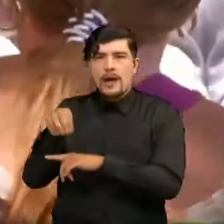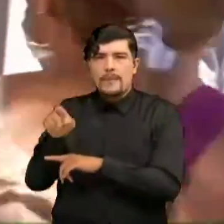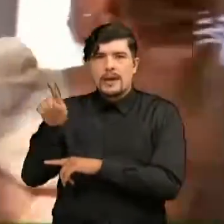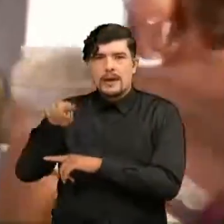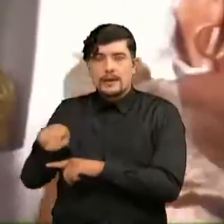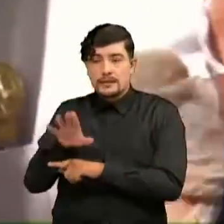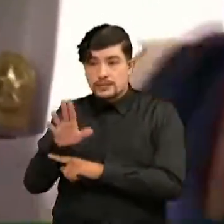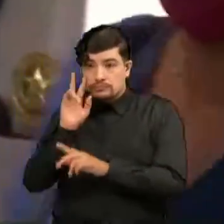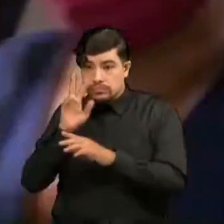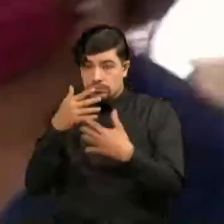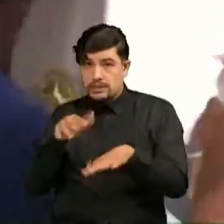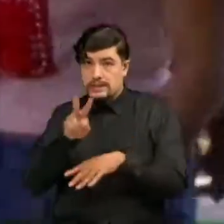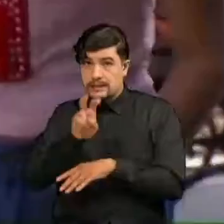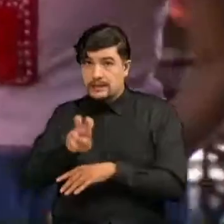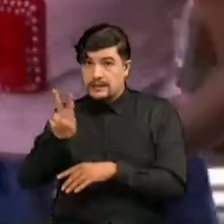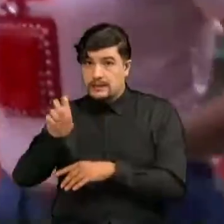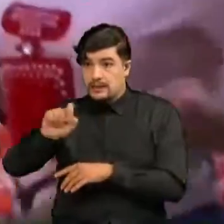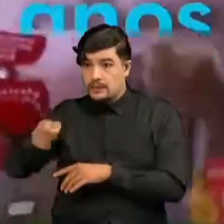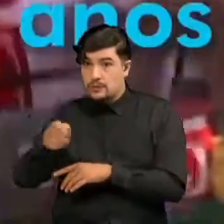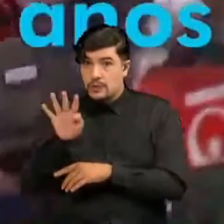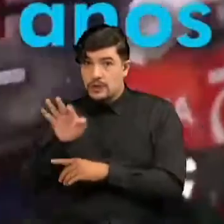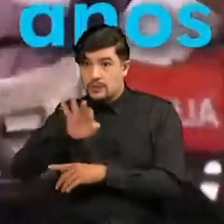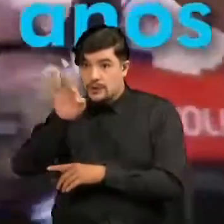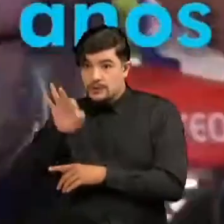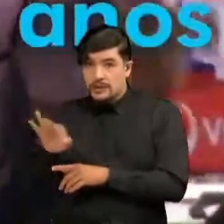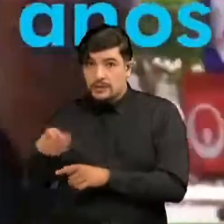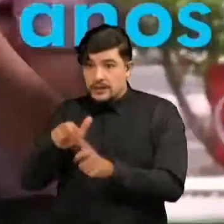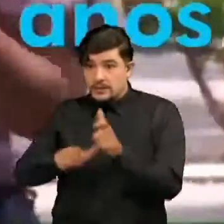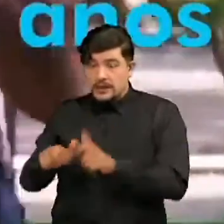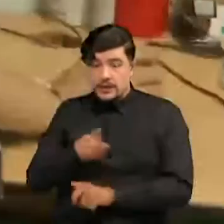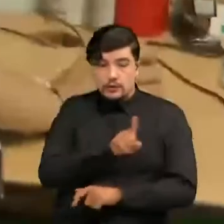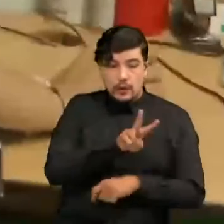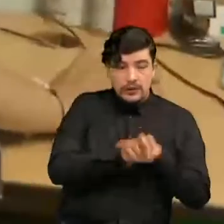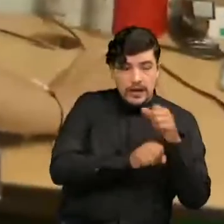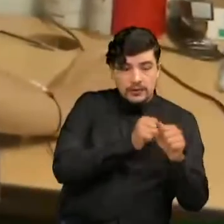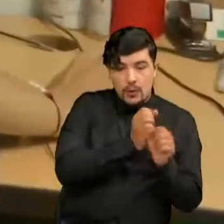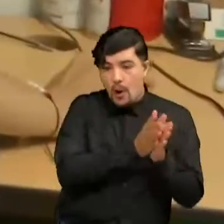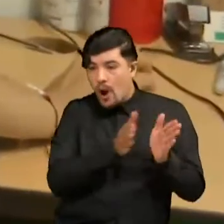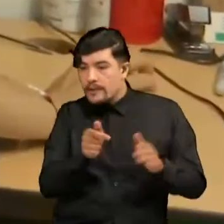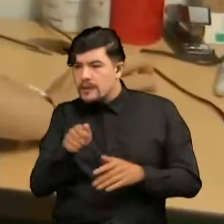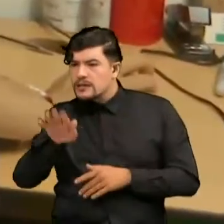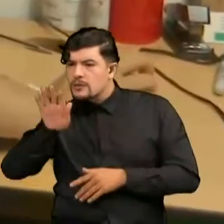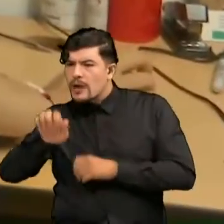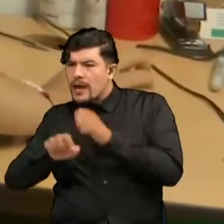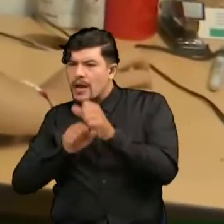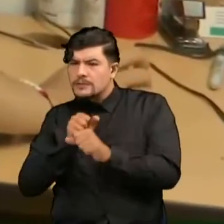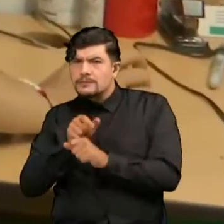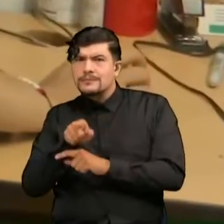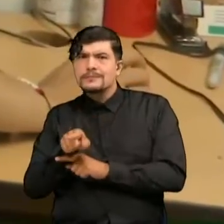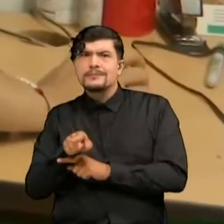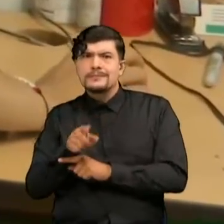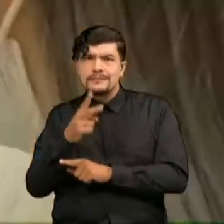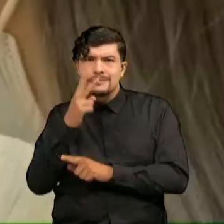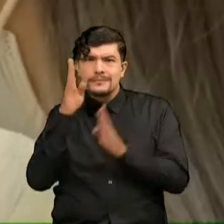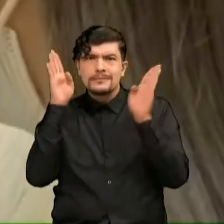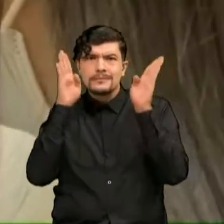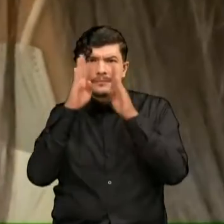el 77.4% de los jóvenes entre 12 y 19 años mostró un empeoramiento de su visión tras el